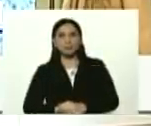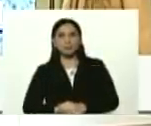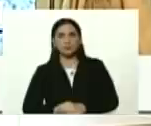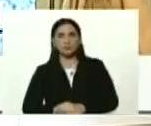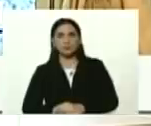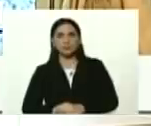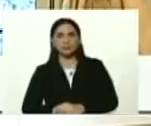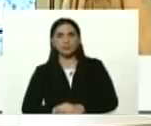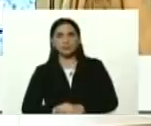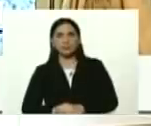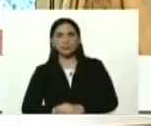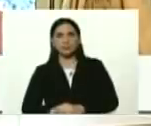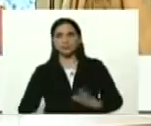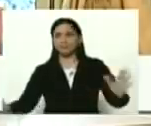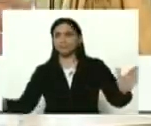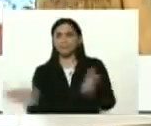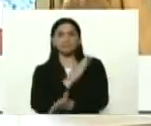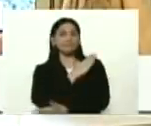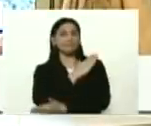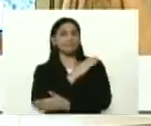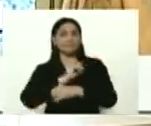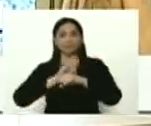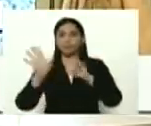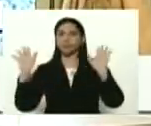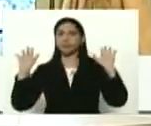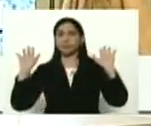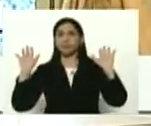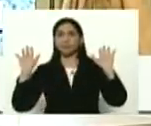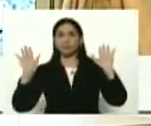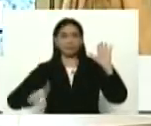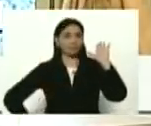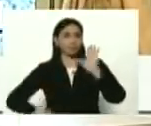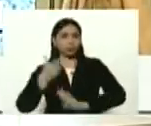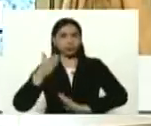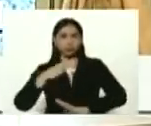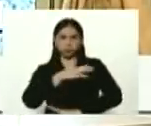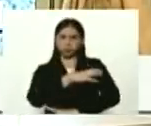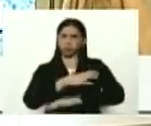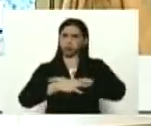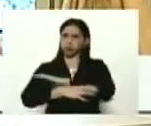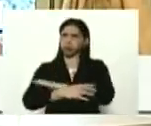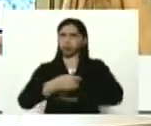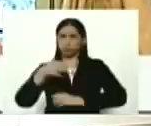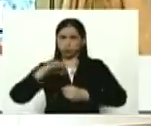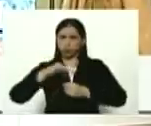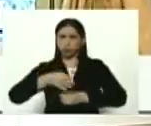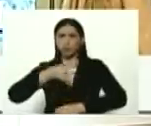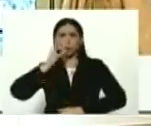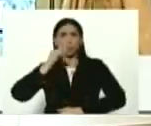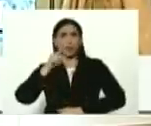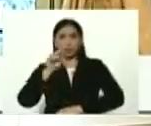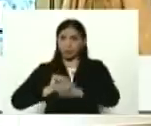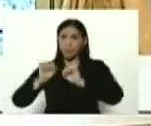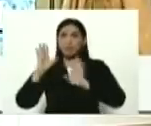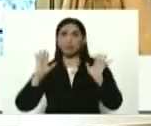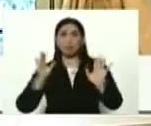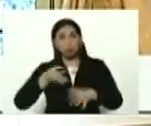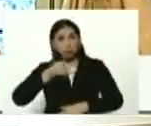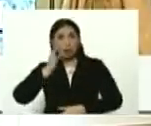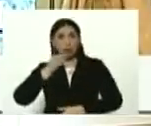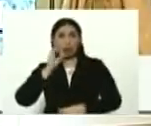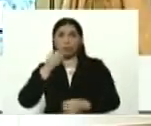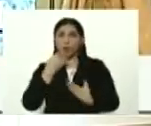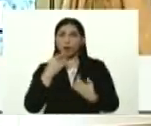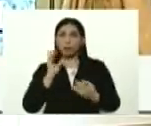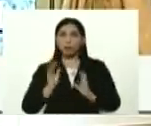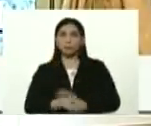adiós que te fuiste, coronavirus. Adiós que te fuiste. Te pones fuerte. Eso es preventivo.